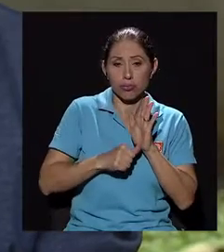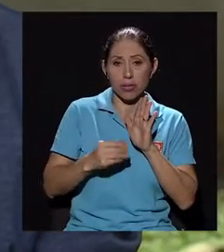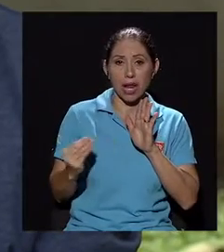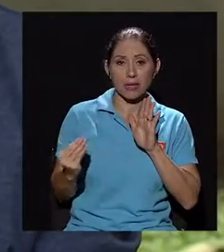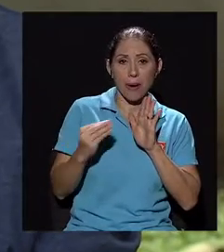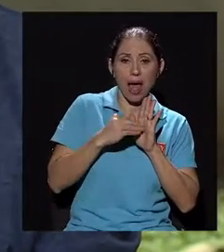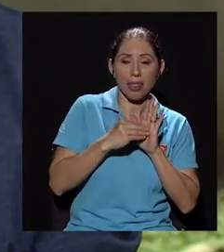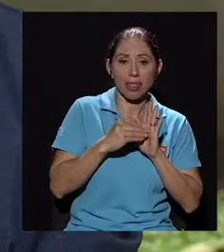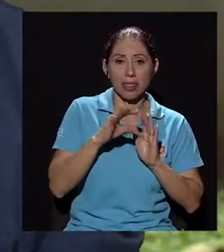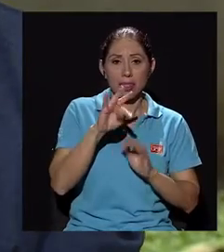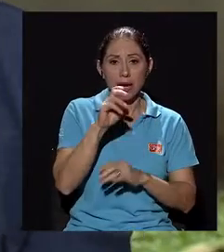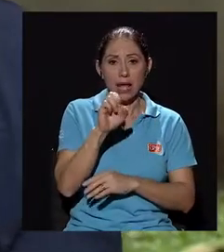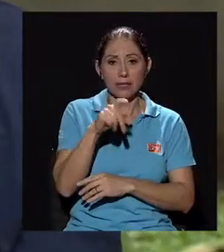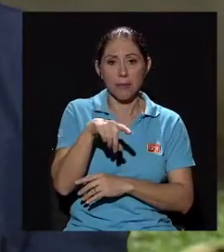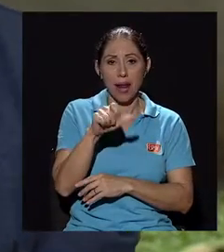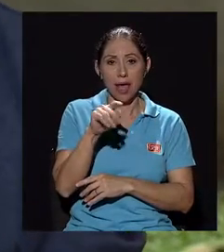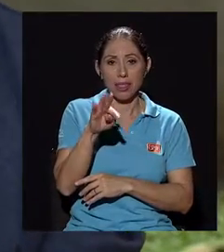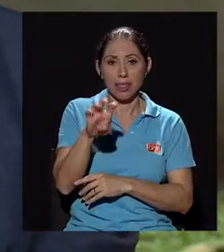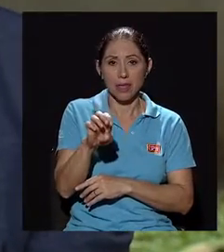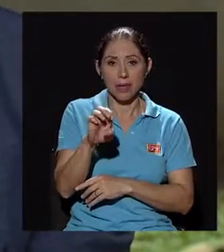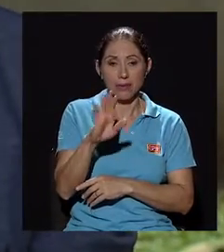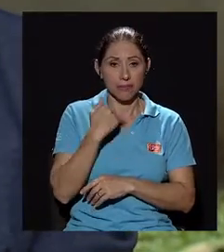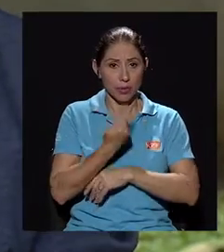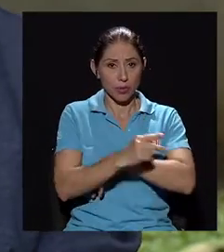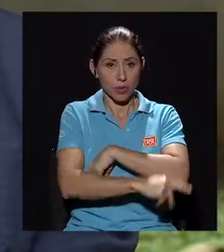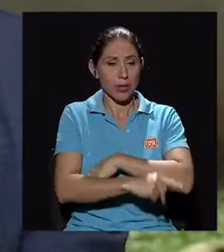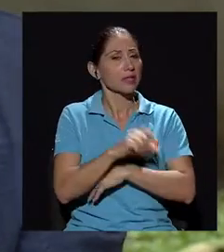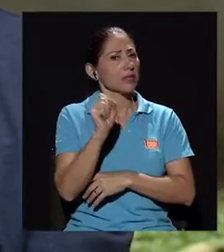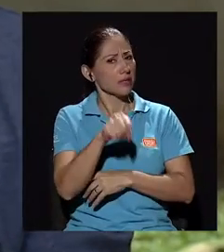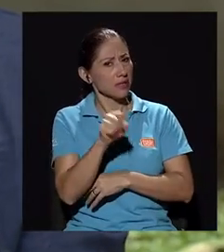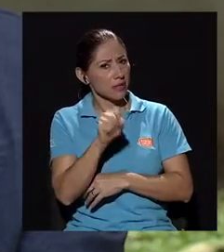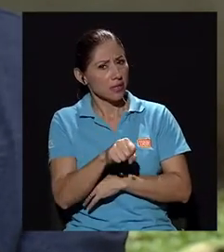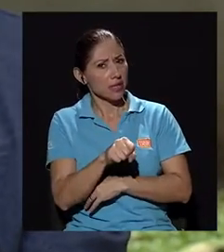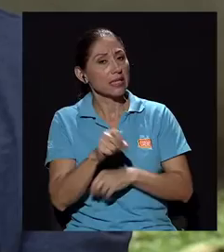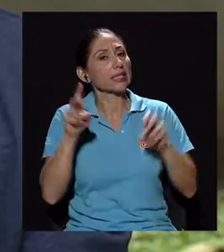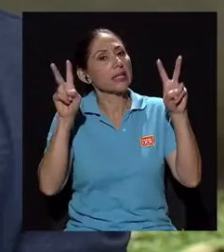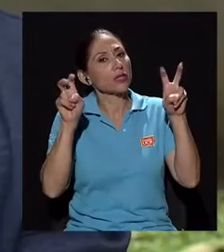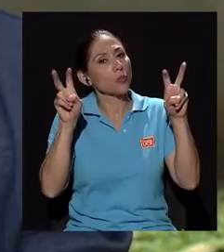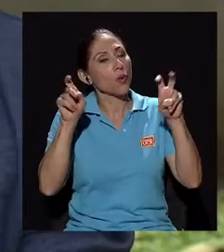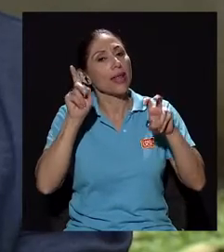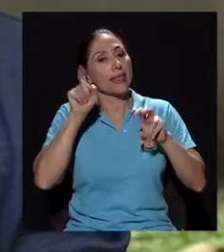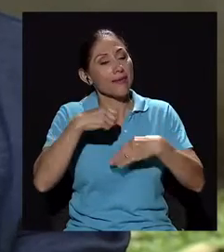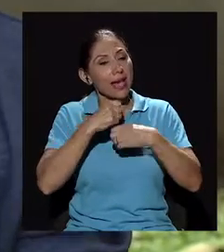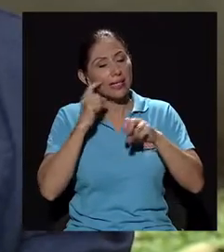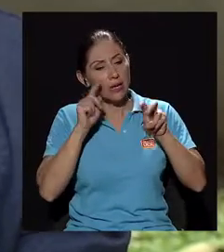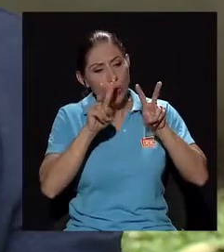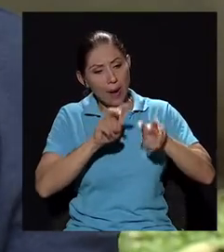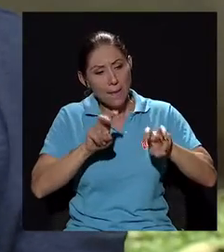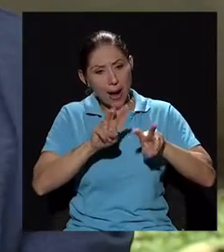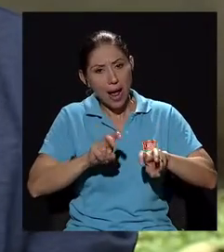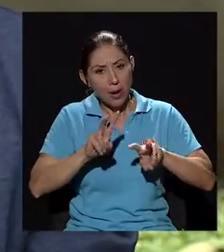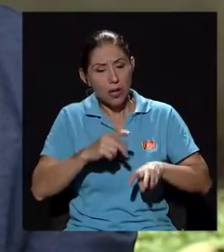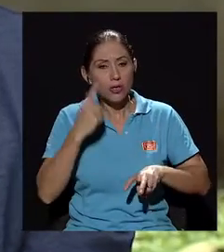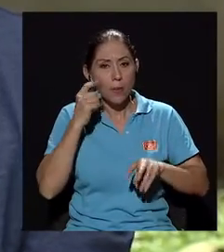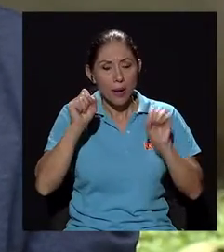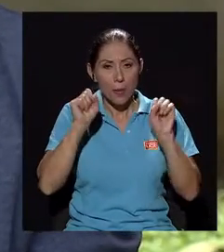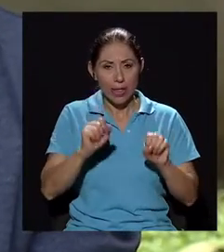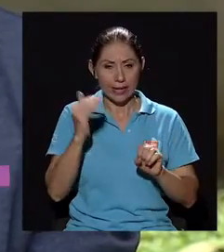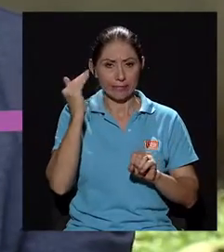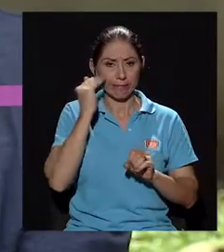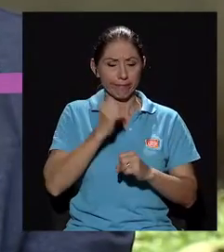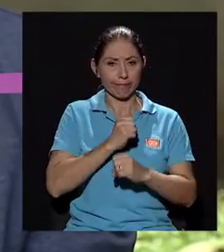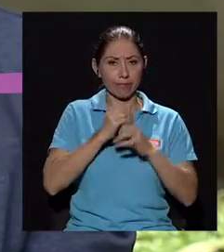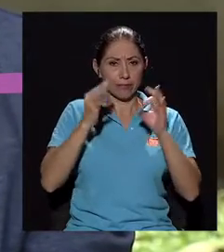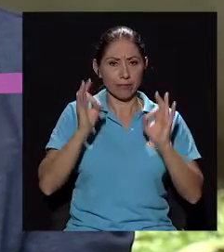en nuestro país? Sí, claro, o sea, se supone que debe haber una valoración para poder determinar, ¿verdad? Sin